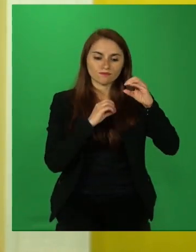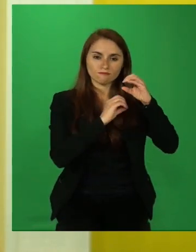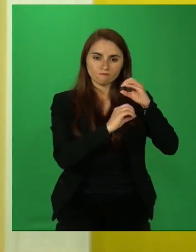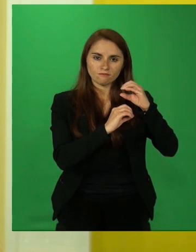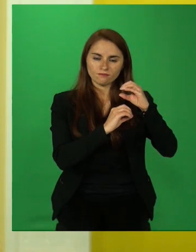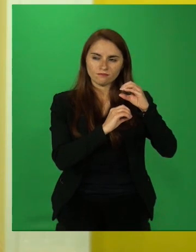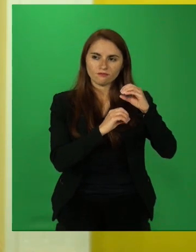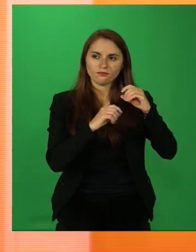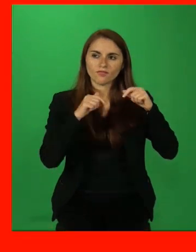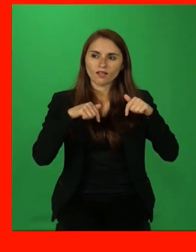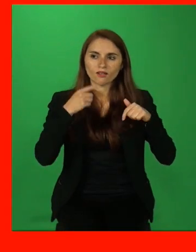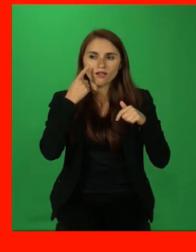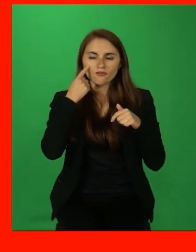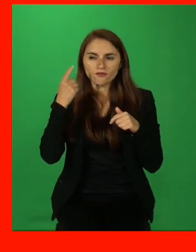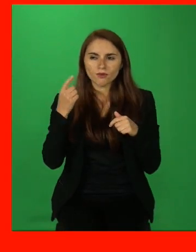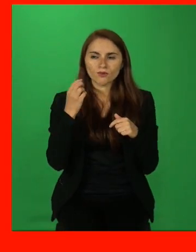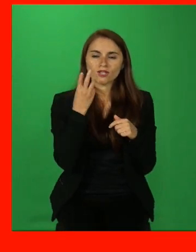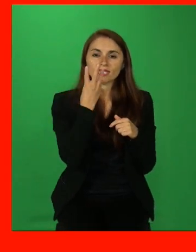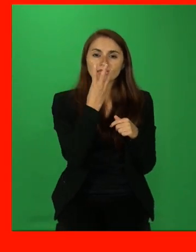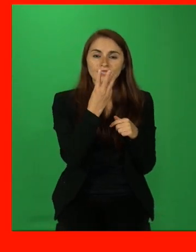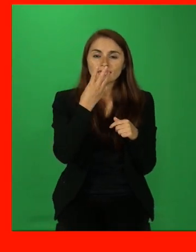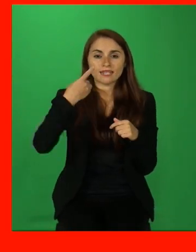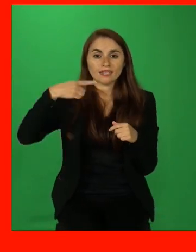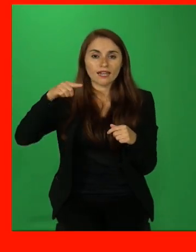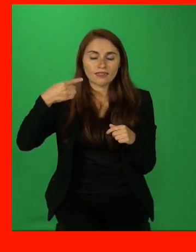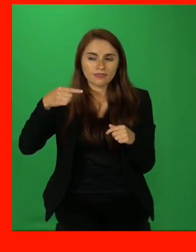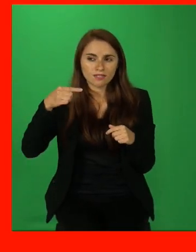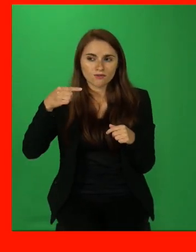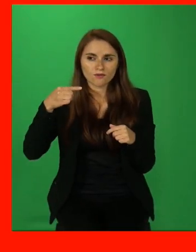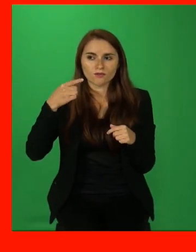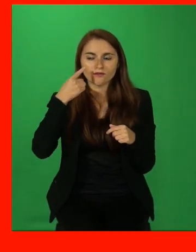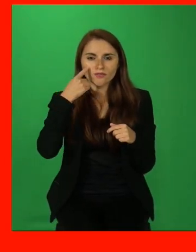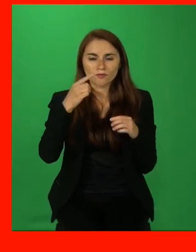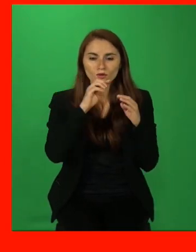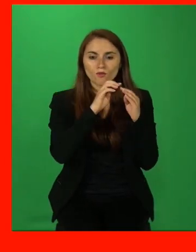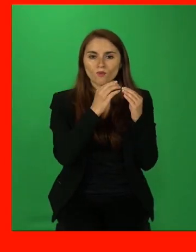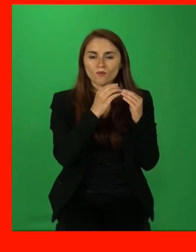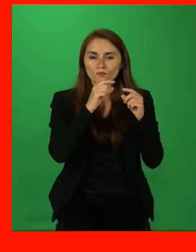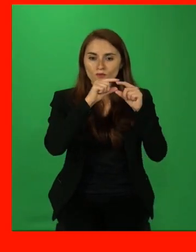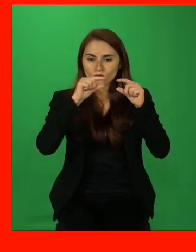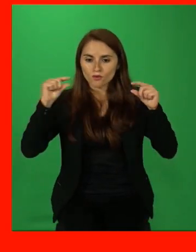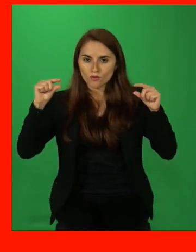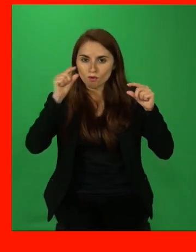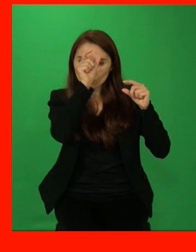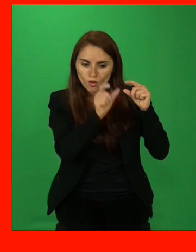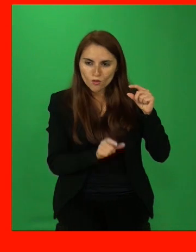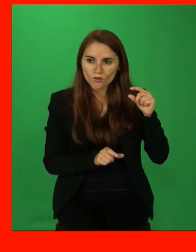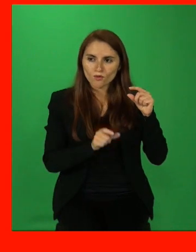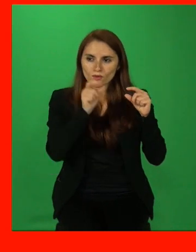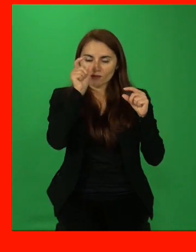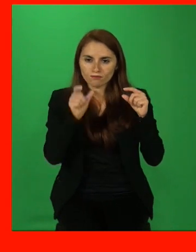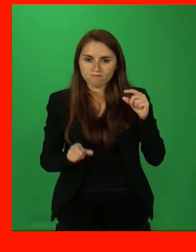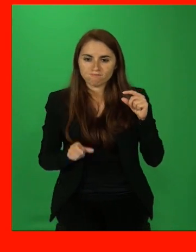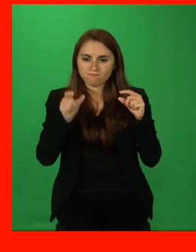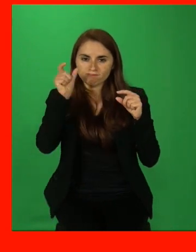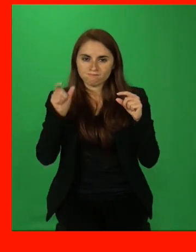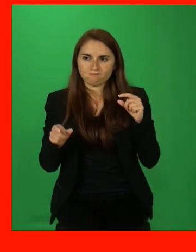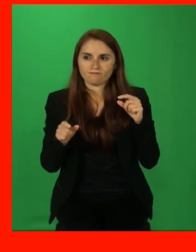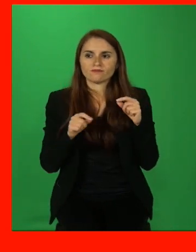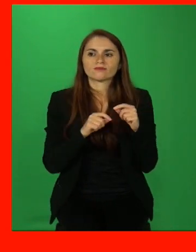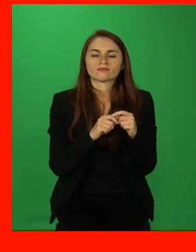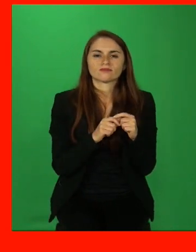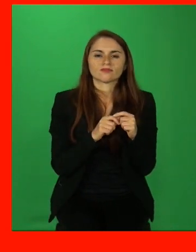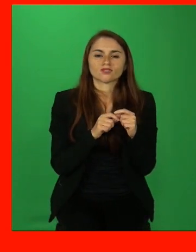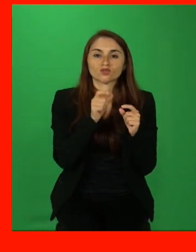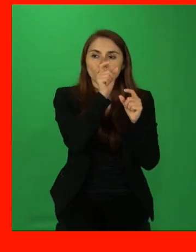ahora vamos con el 3 negativo que nos indica el número de columnas que en este caso sería 3 entonces ya tenemos